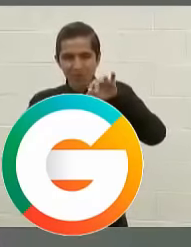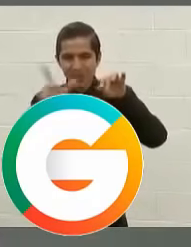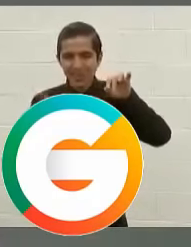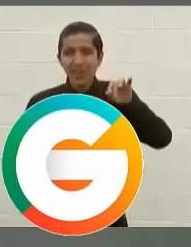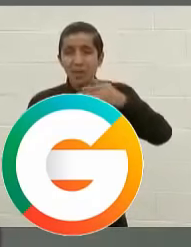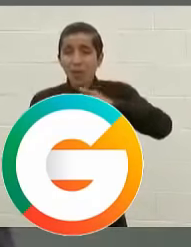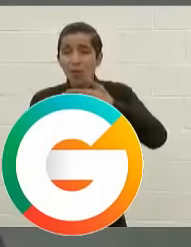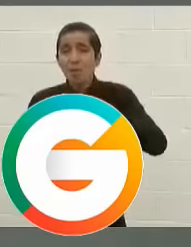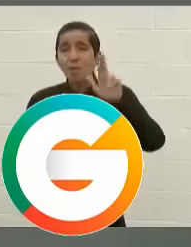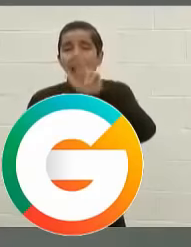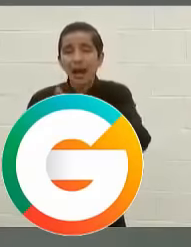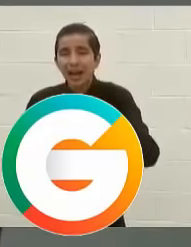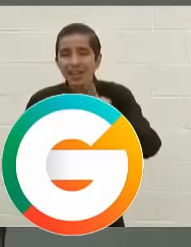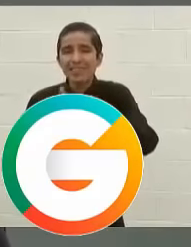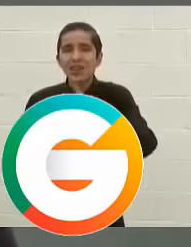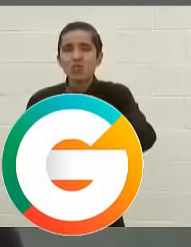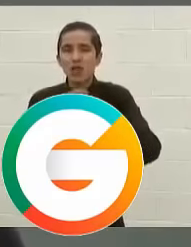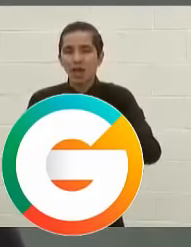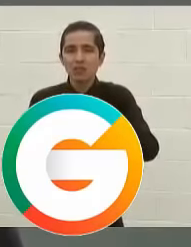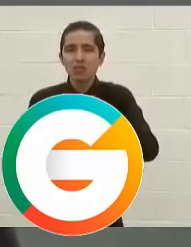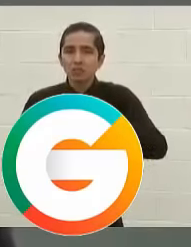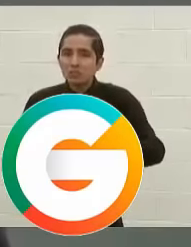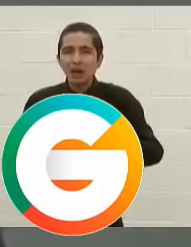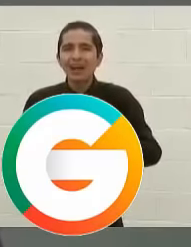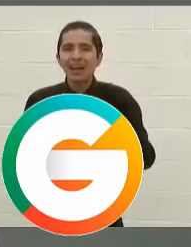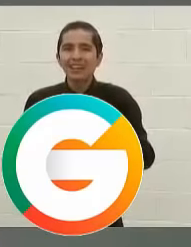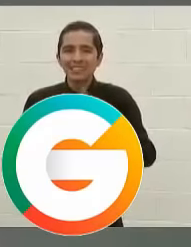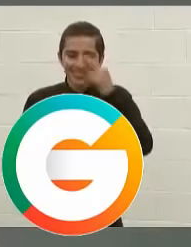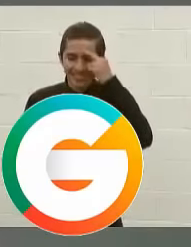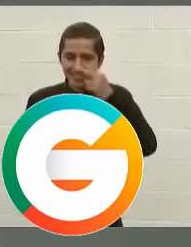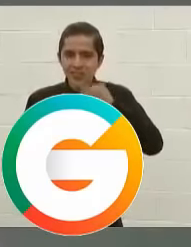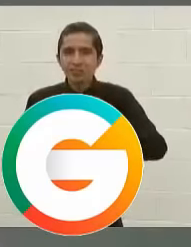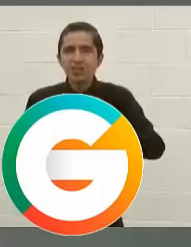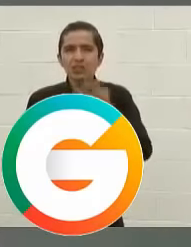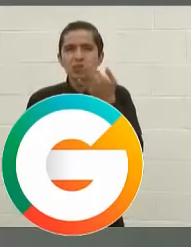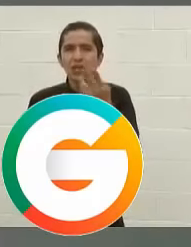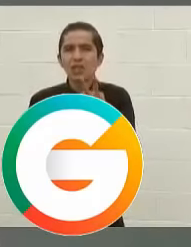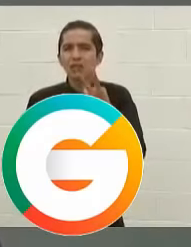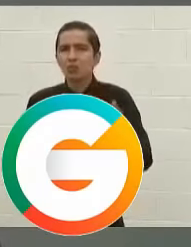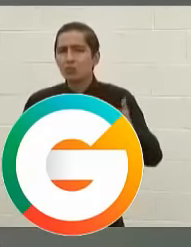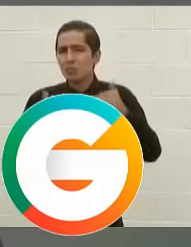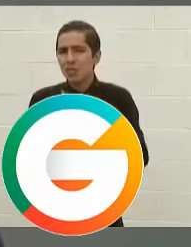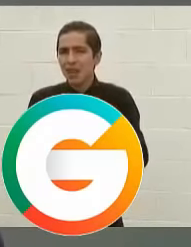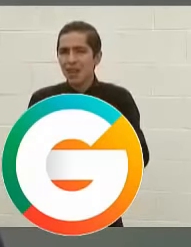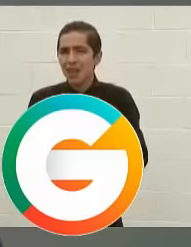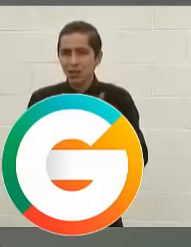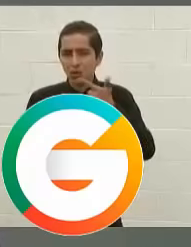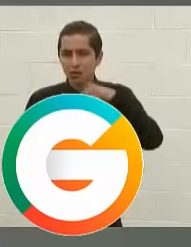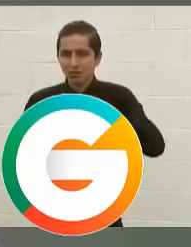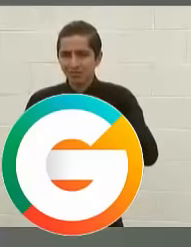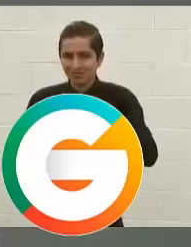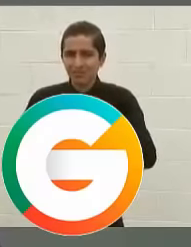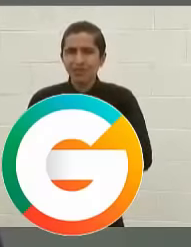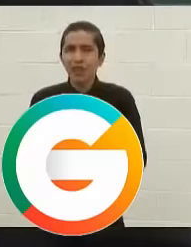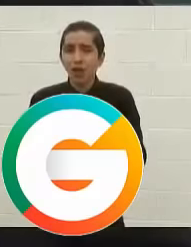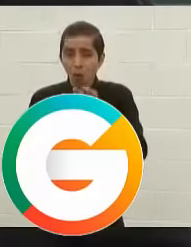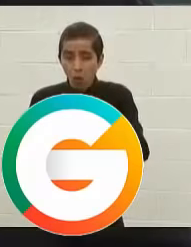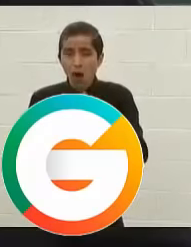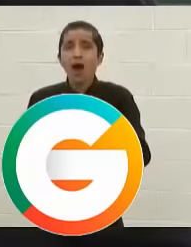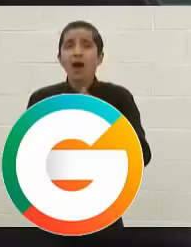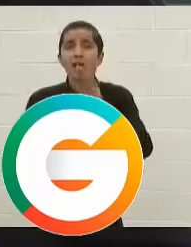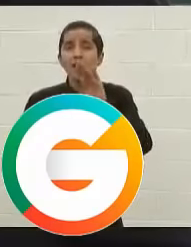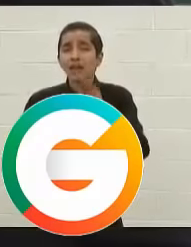próximo martes, comenzó con 52 mil elementos. Tiene ahorita